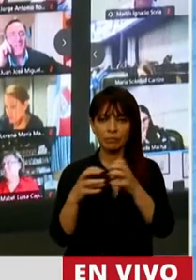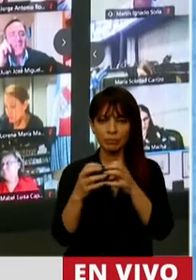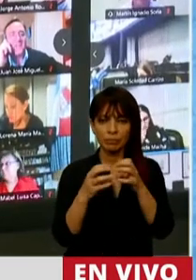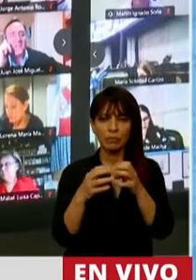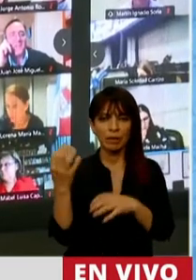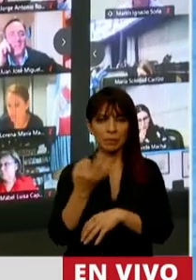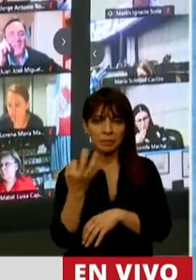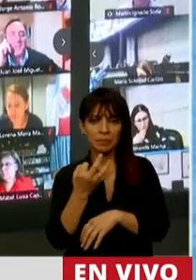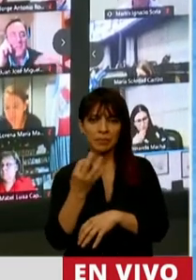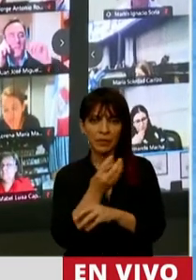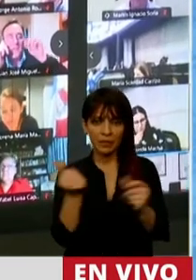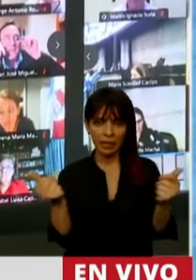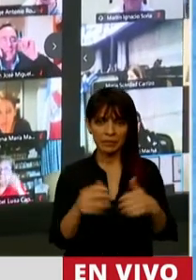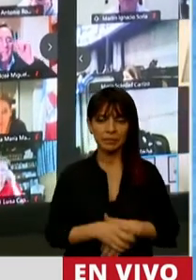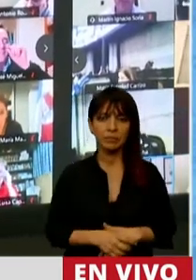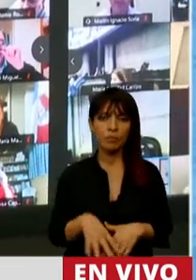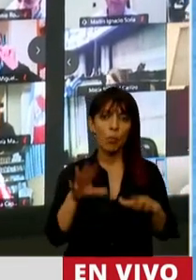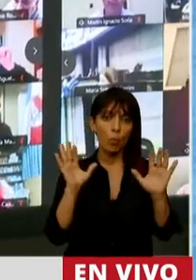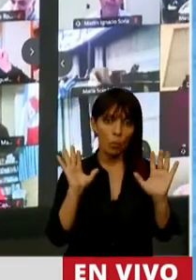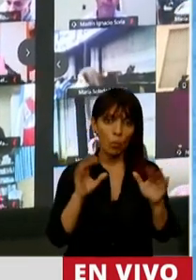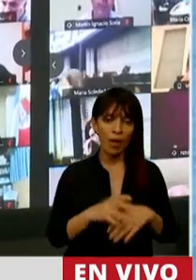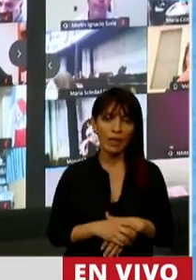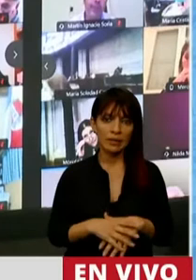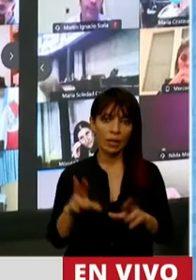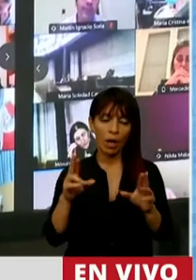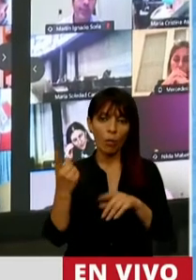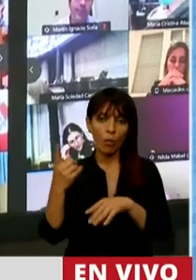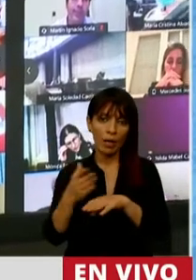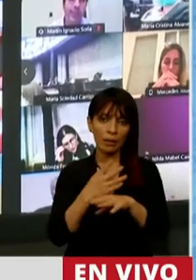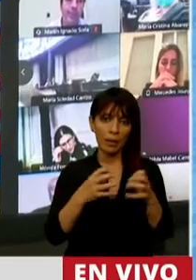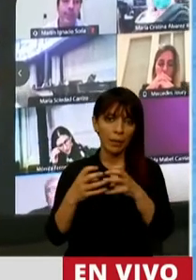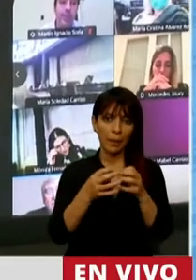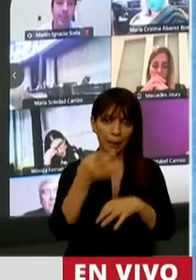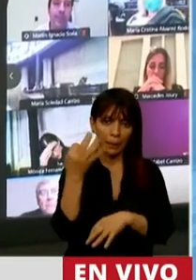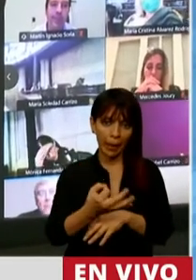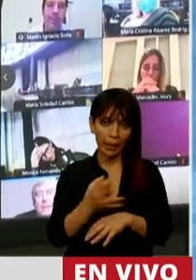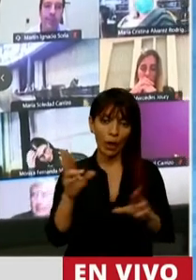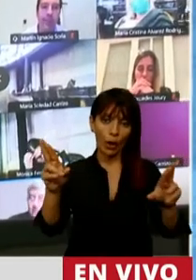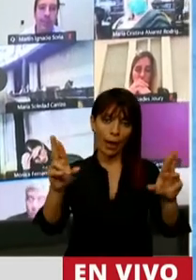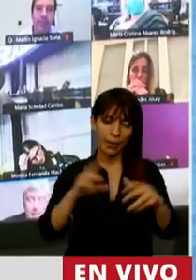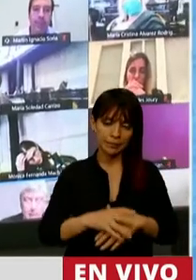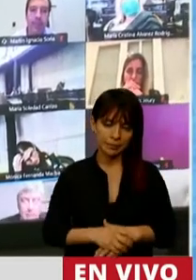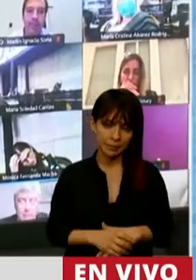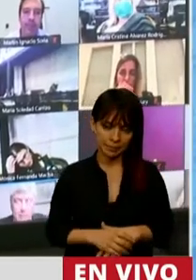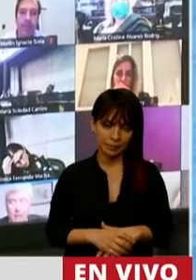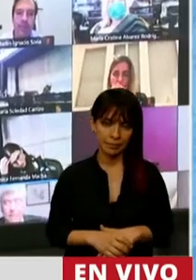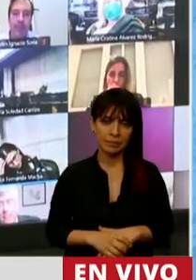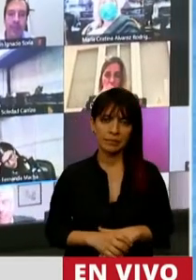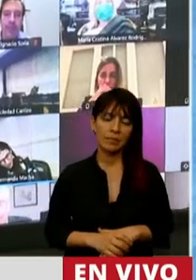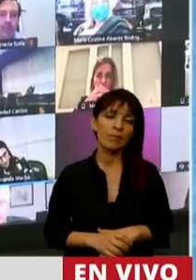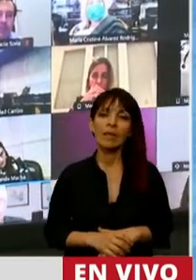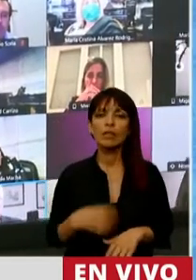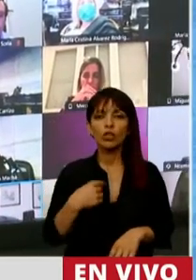ordinarias. Puede ser que tengamos una sesión de tablas antes que termine el año. Puede ser. Ojalá, vamos a rogar.